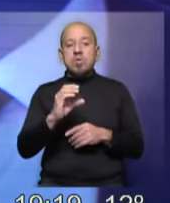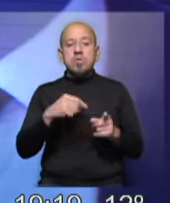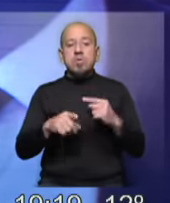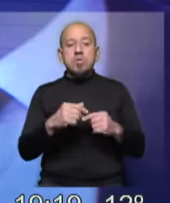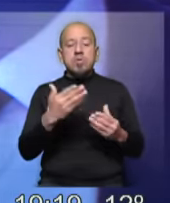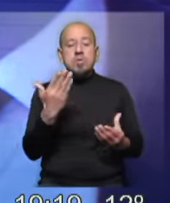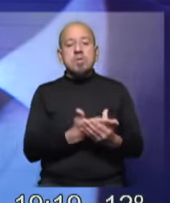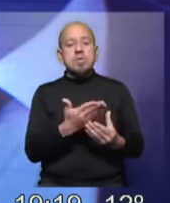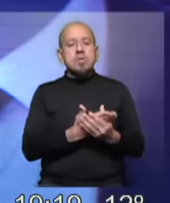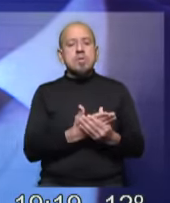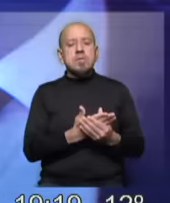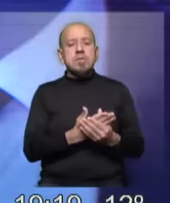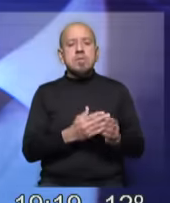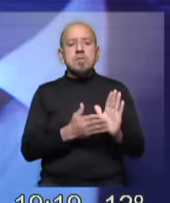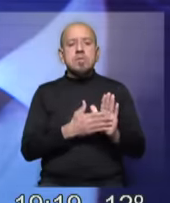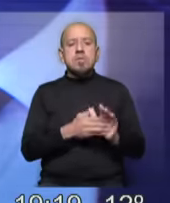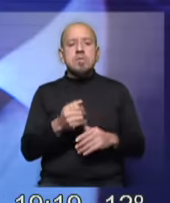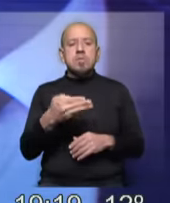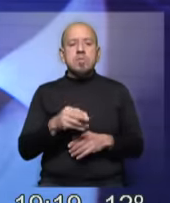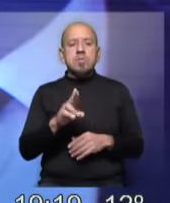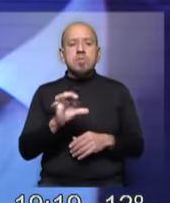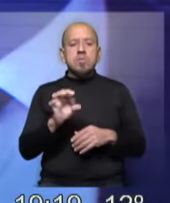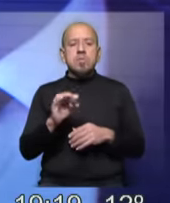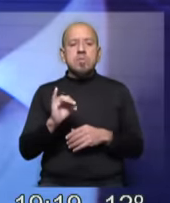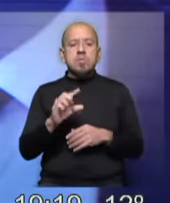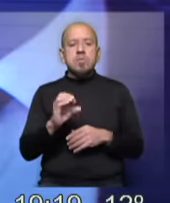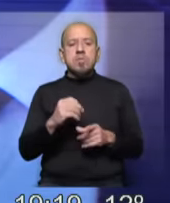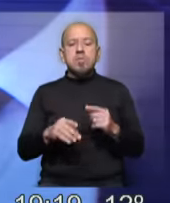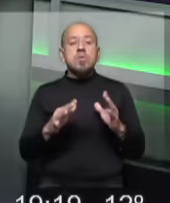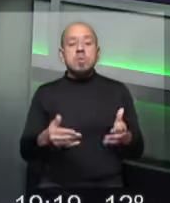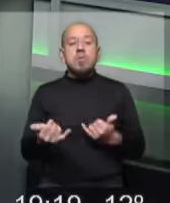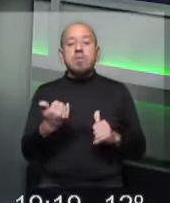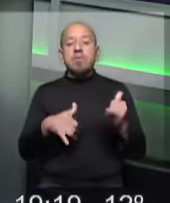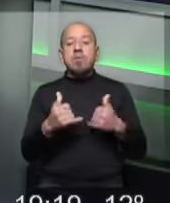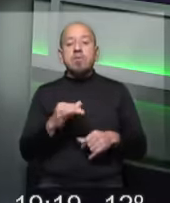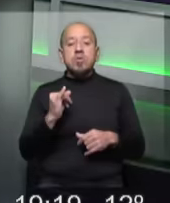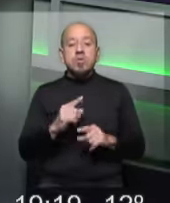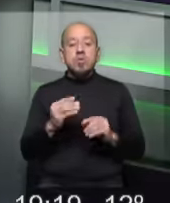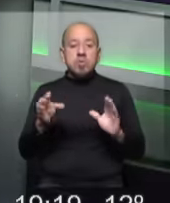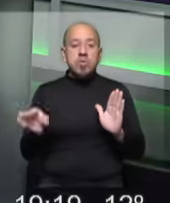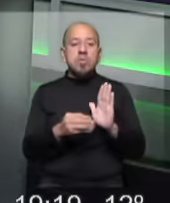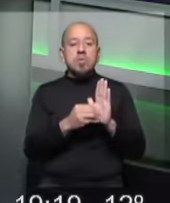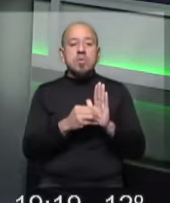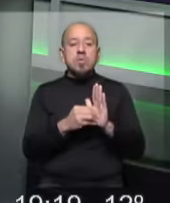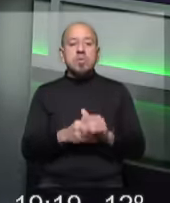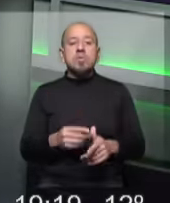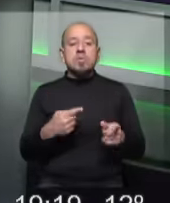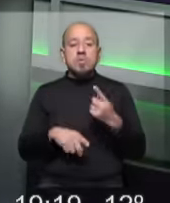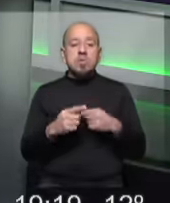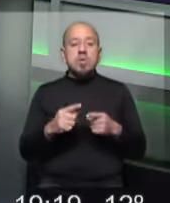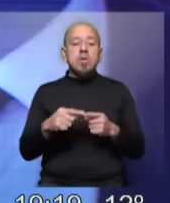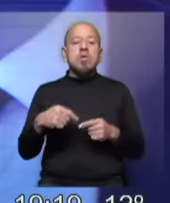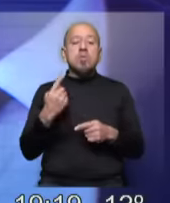de la edición de jurídica, diciendo que era Bustillo quien tenía que decidir qué información se incluía y qué información no. A lo que Bustillo al otro